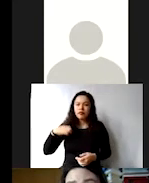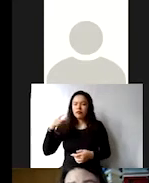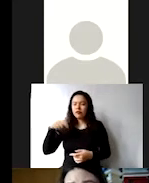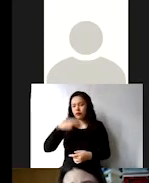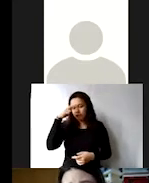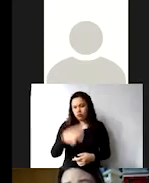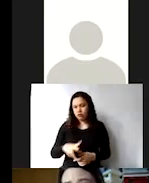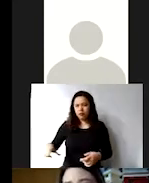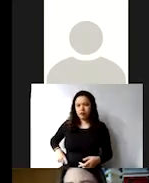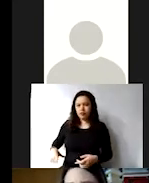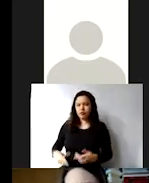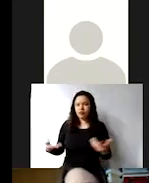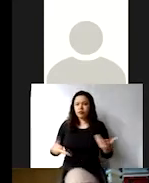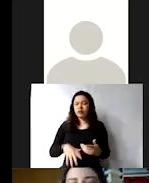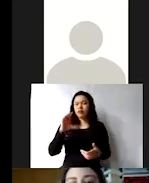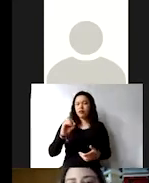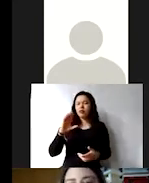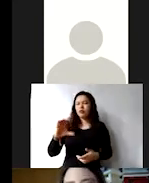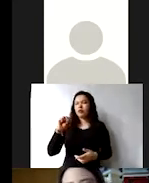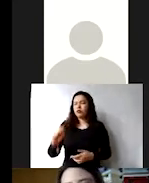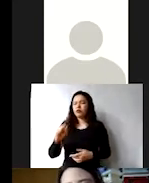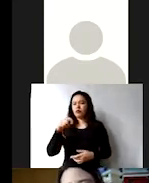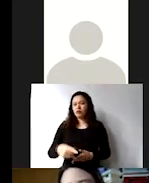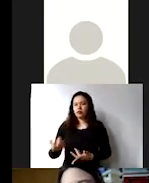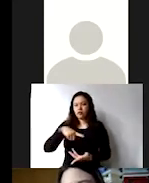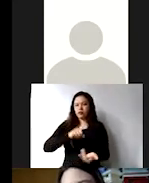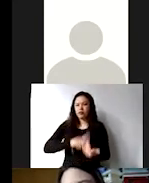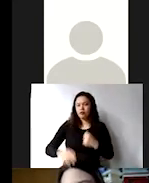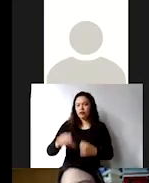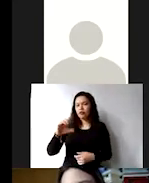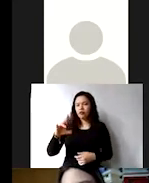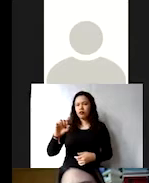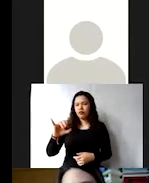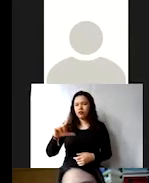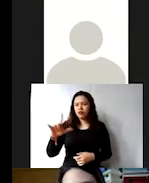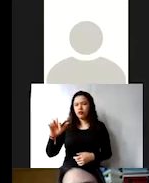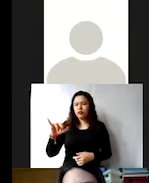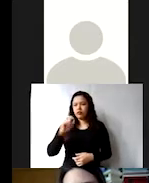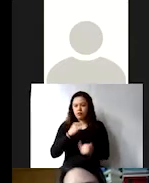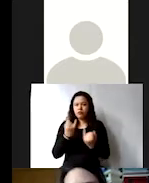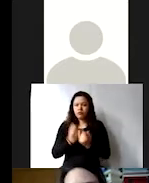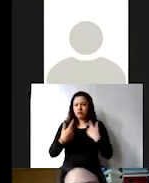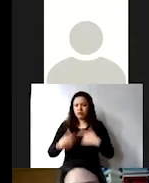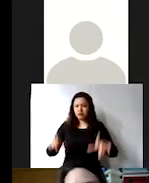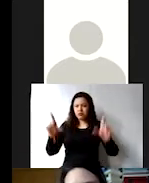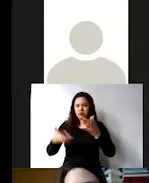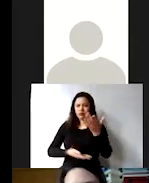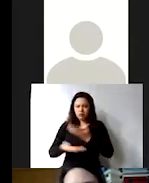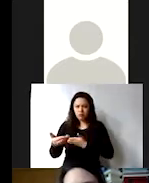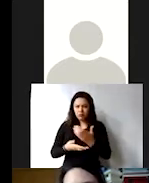de OSCs dentro de la Cancillería, que también se las compartía, es donde participan